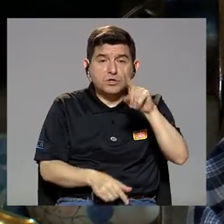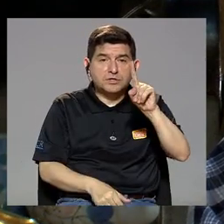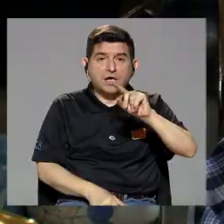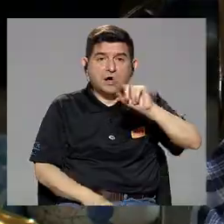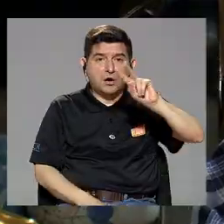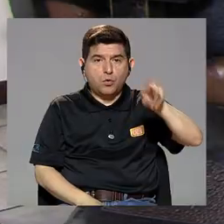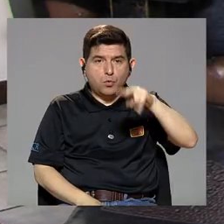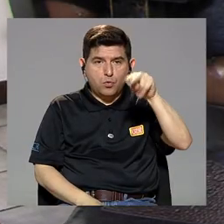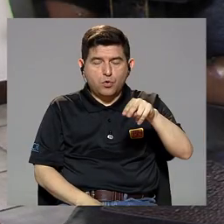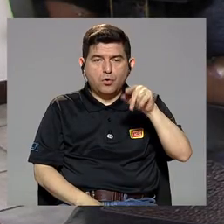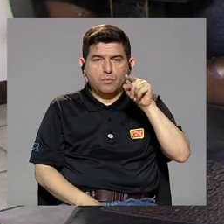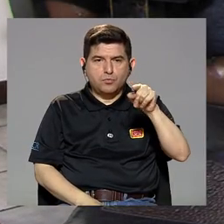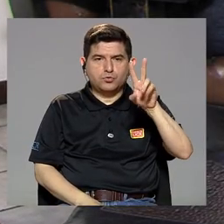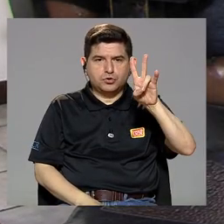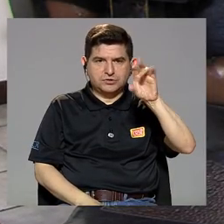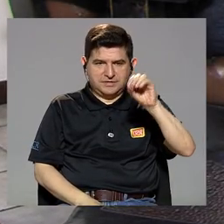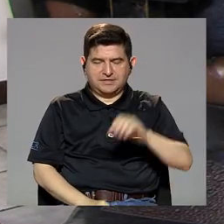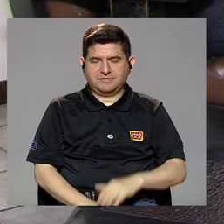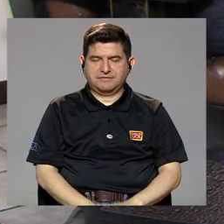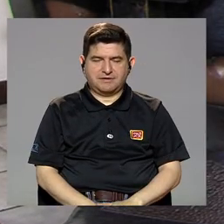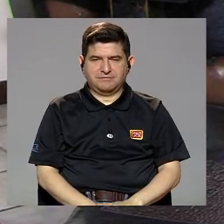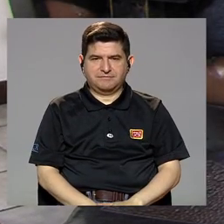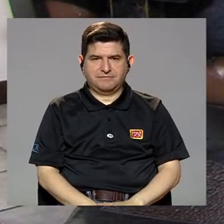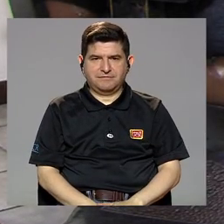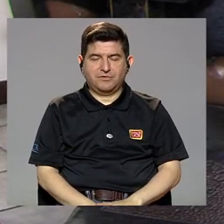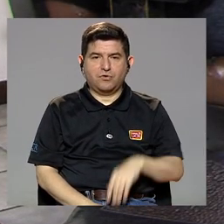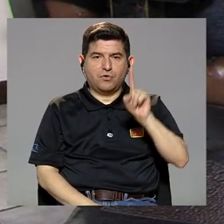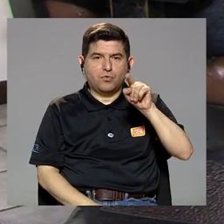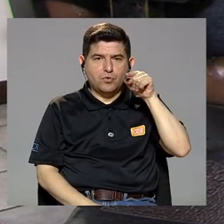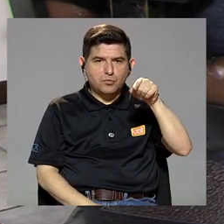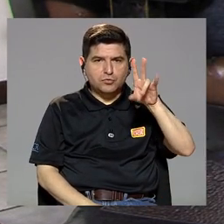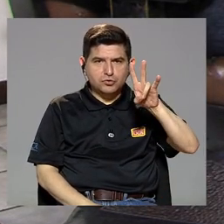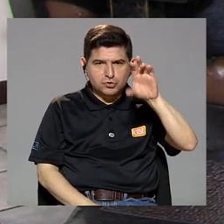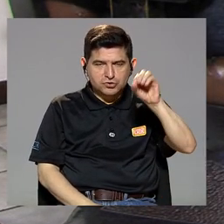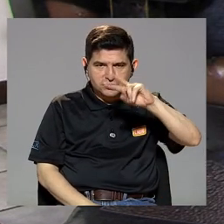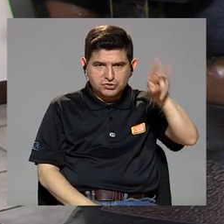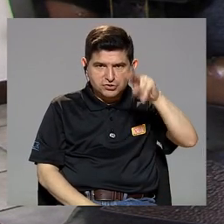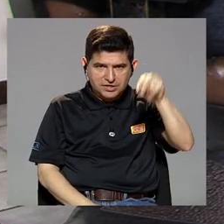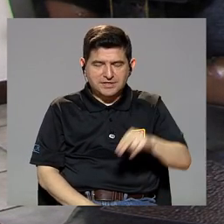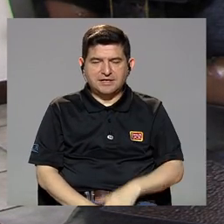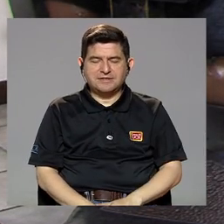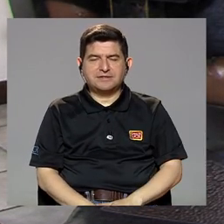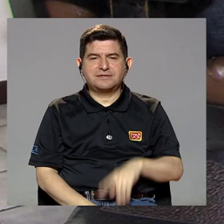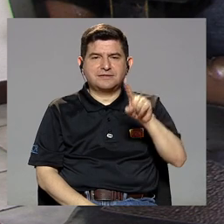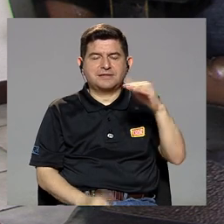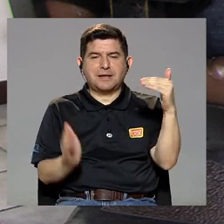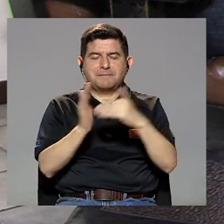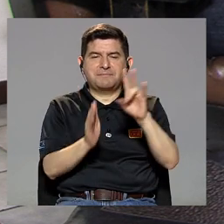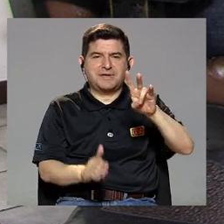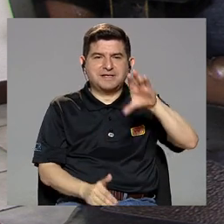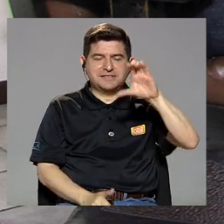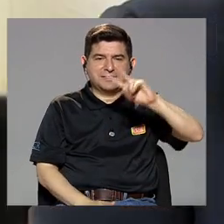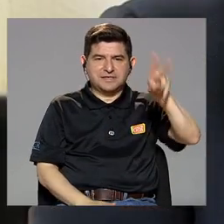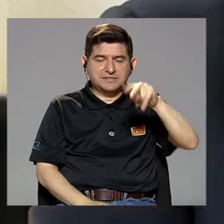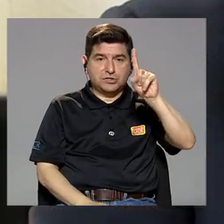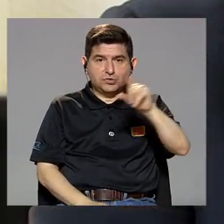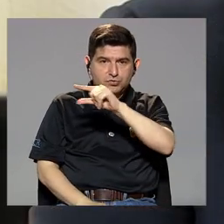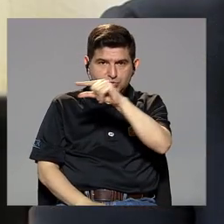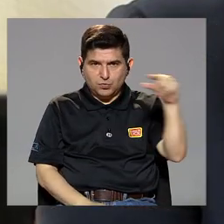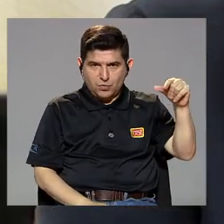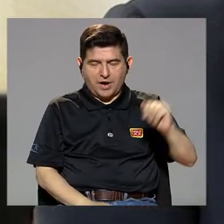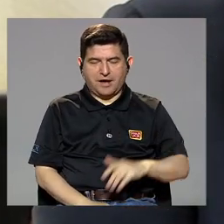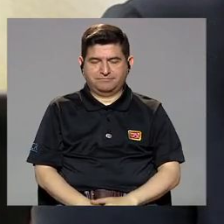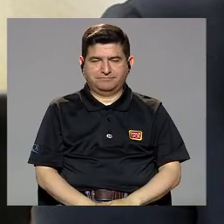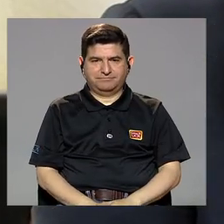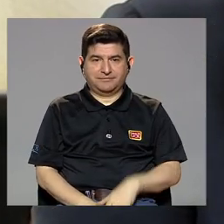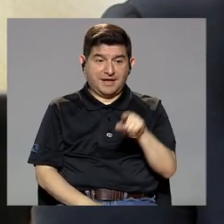setenta con 70 ajustar 1700 colones por semana con